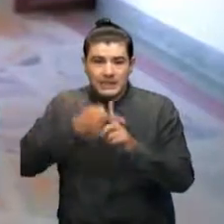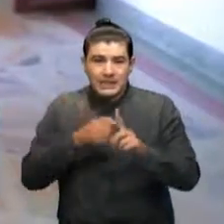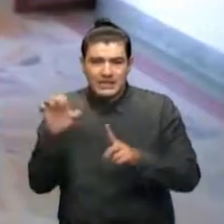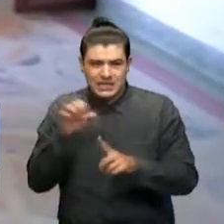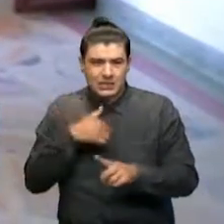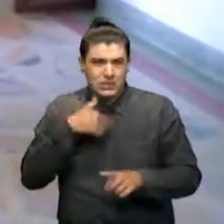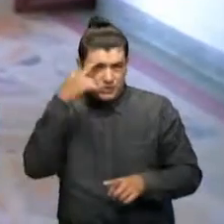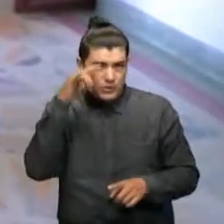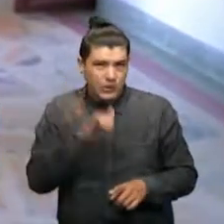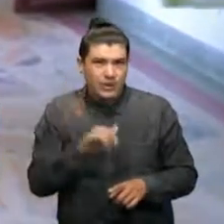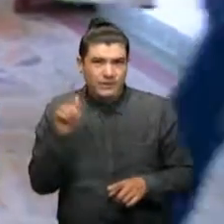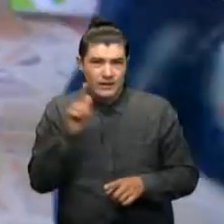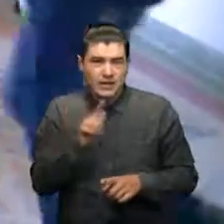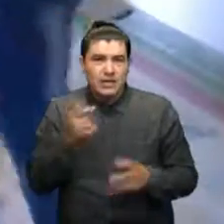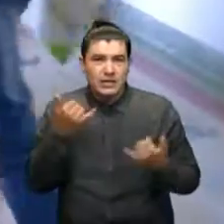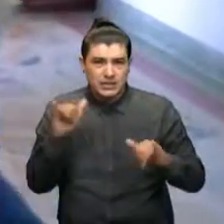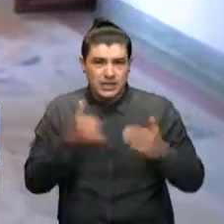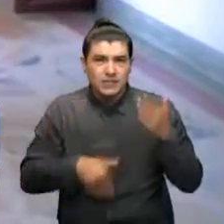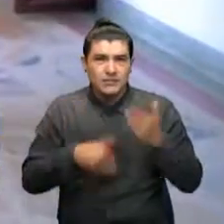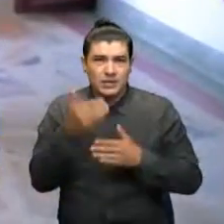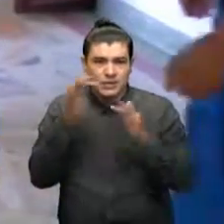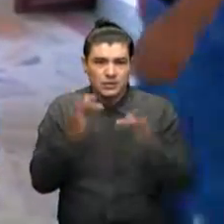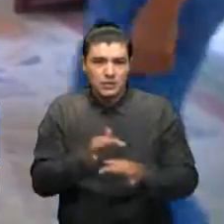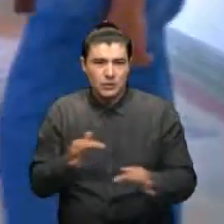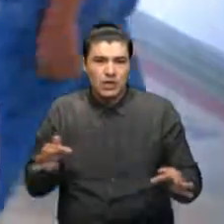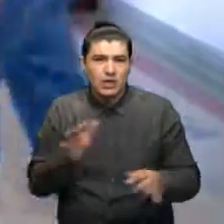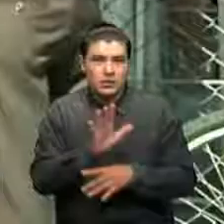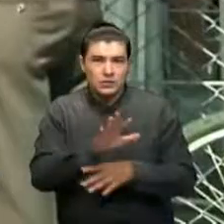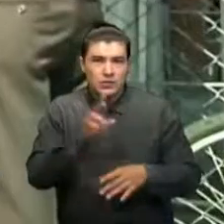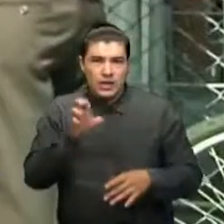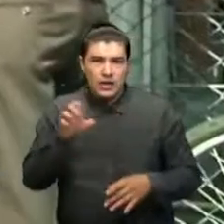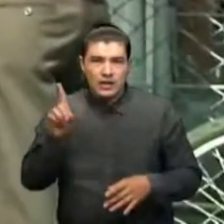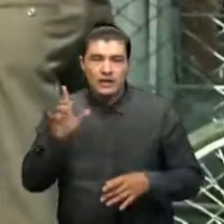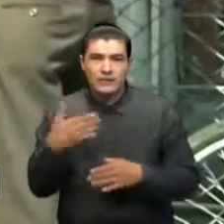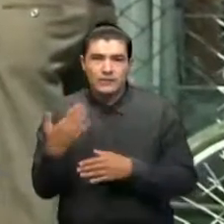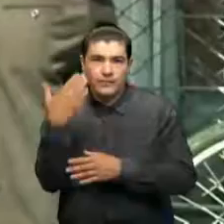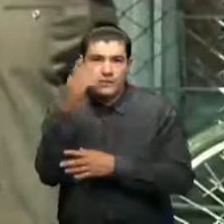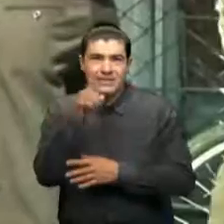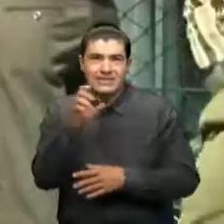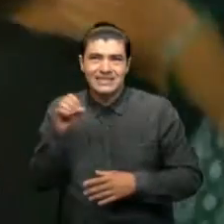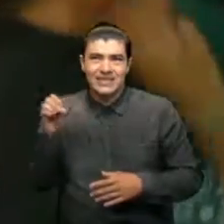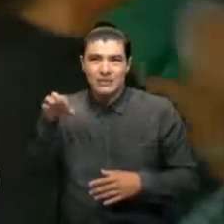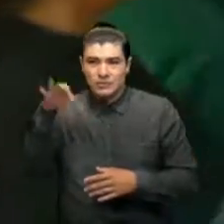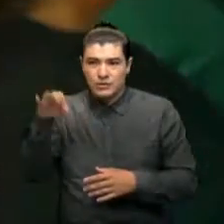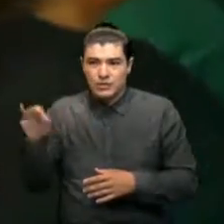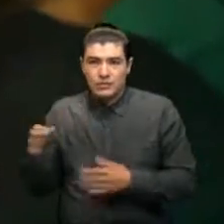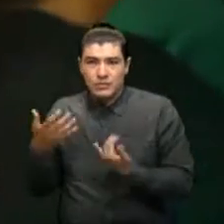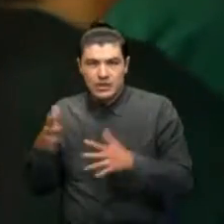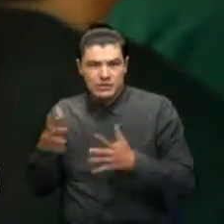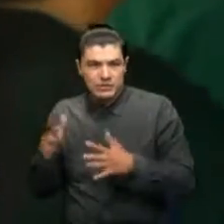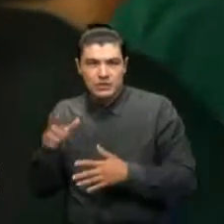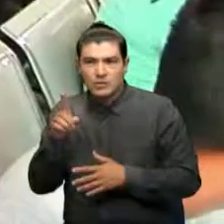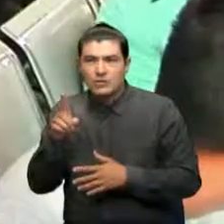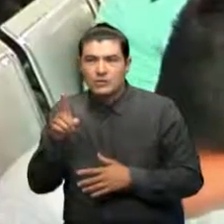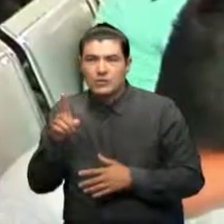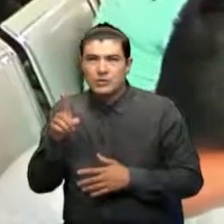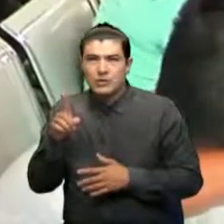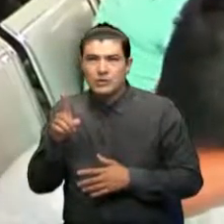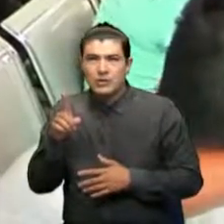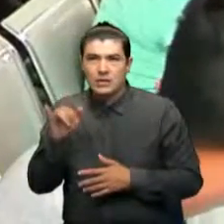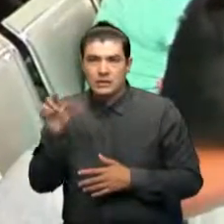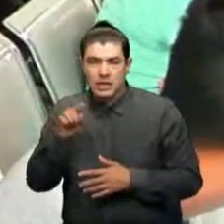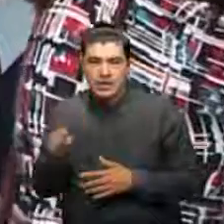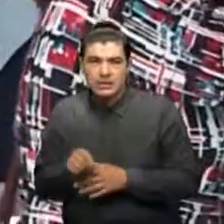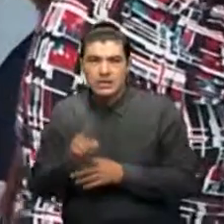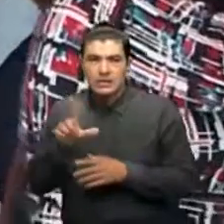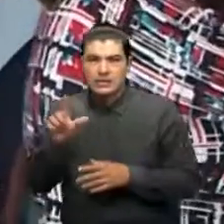creo que en febrero ya arrancamos en la totalidad con la red funcionando 100% se estarían priorizando ips es como la del salado niñas